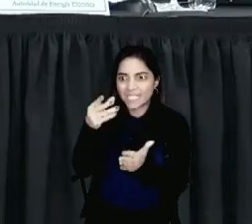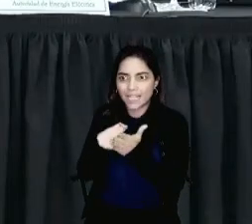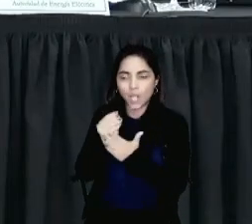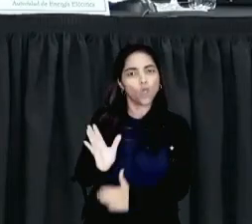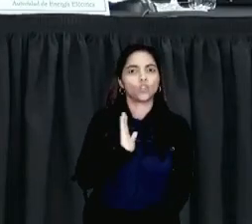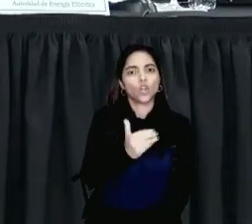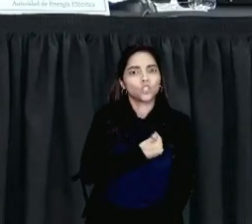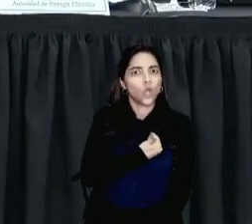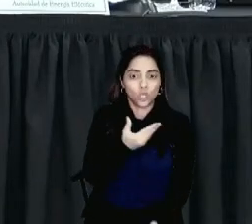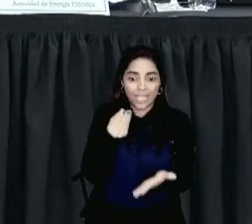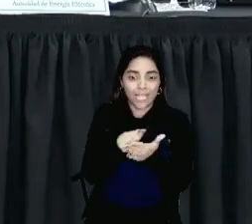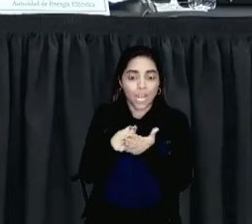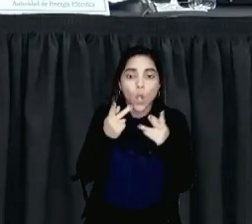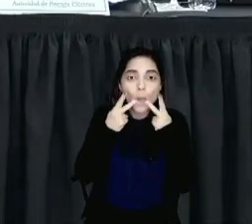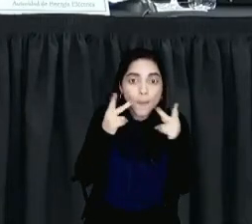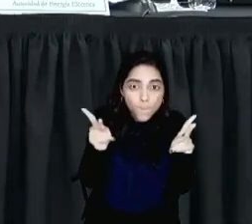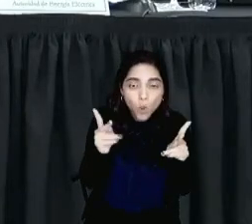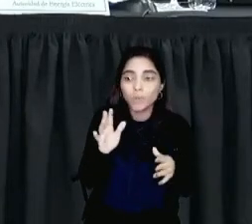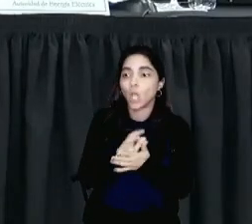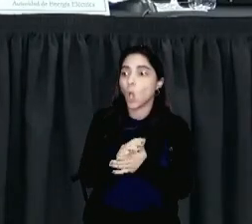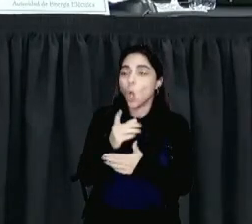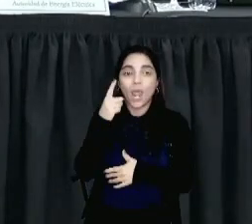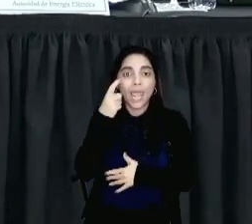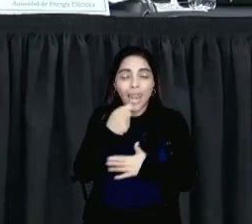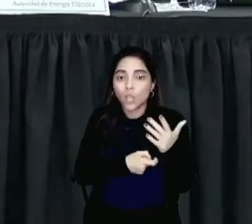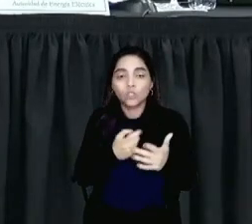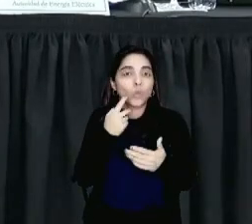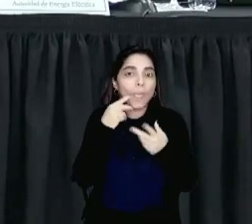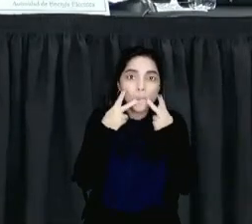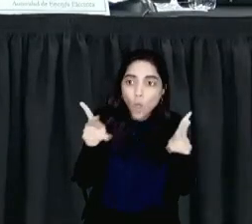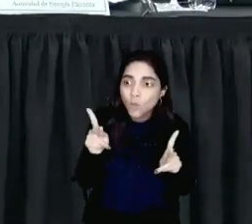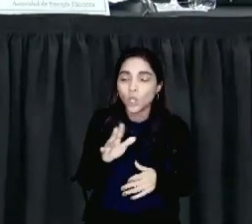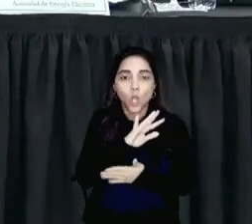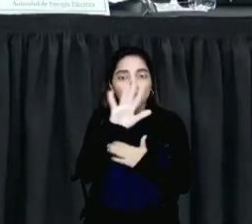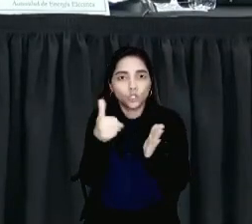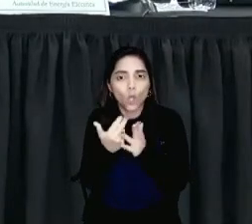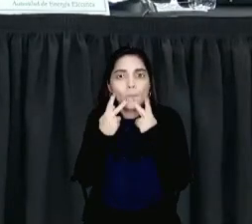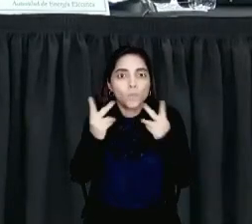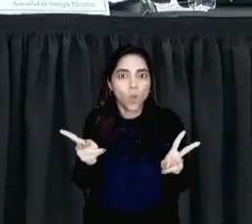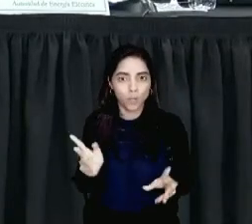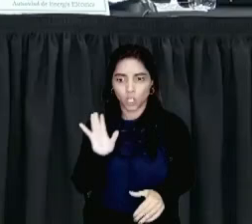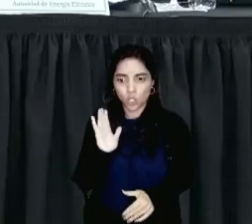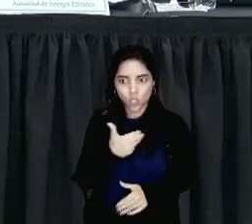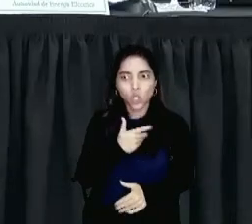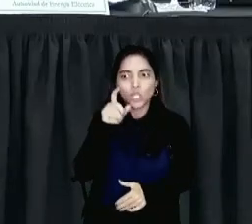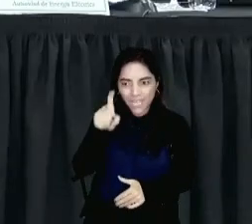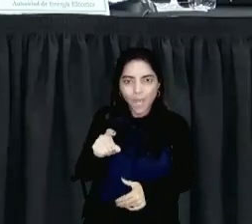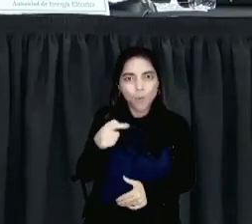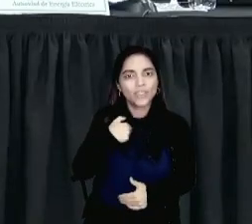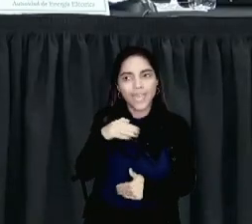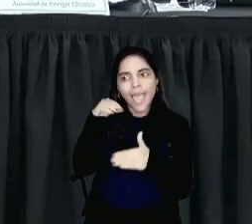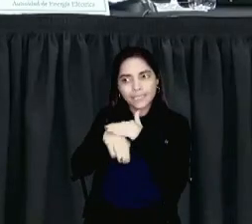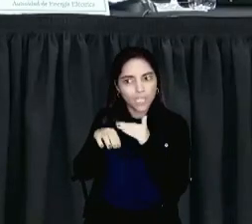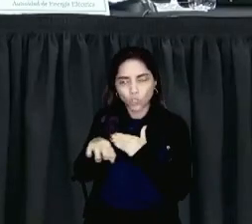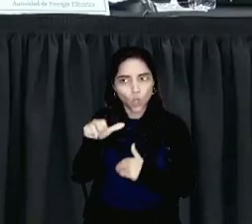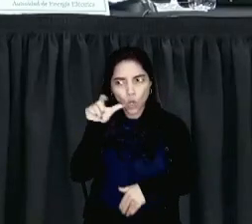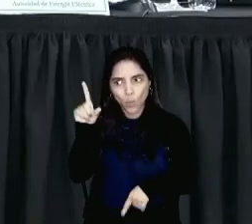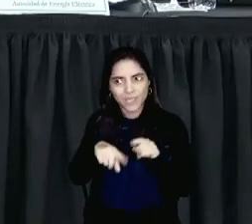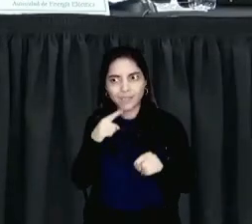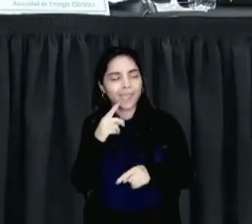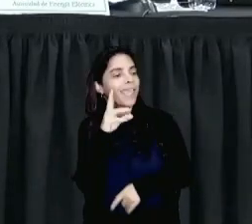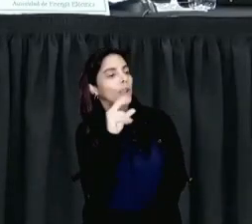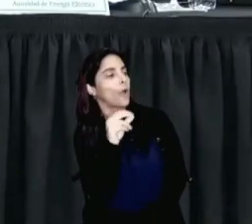dinero es público tanto la tarifa es público y los federales es público también por lo tanto no debemos tener ningún tipo de restricción en ningún